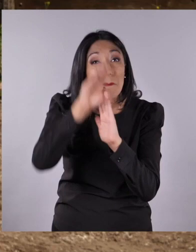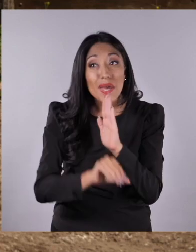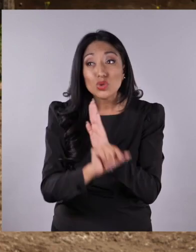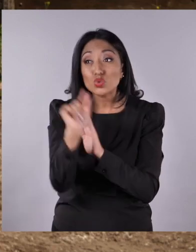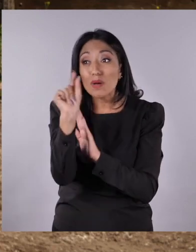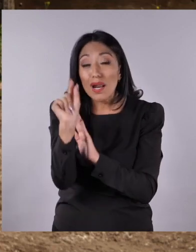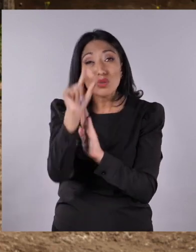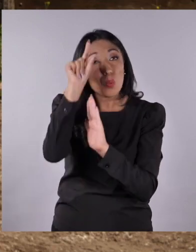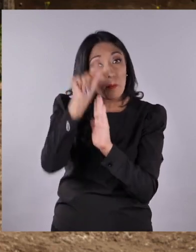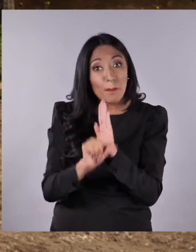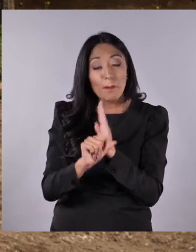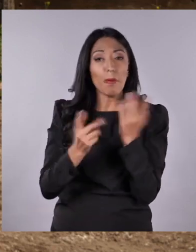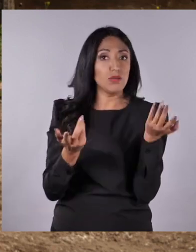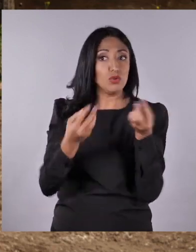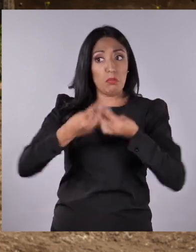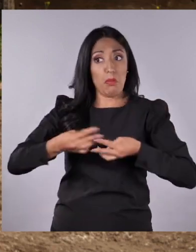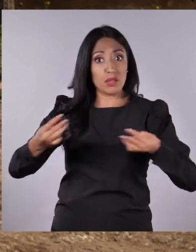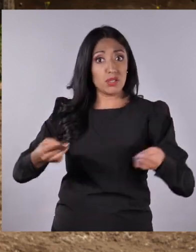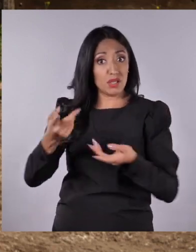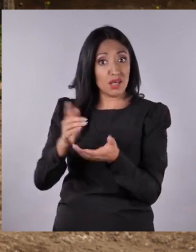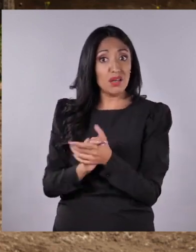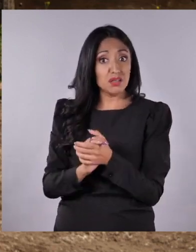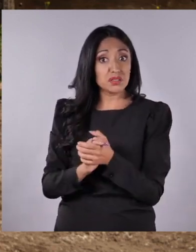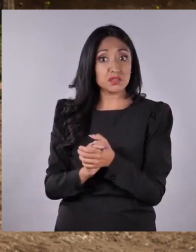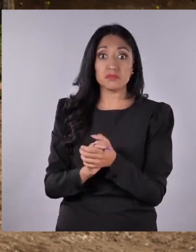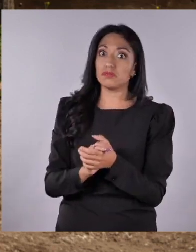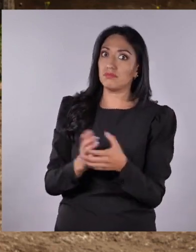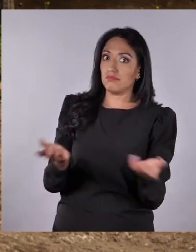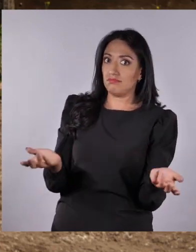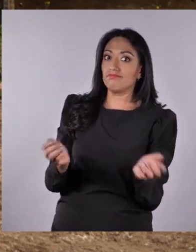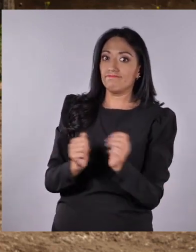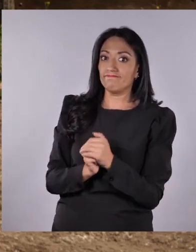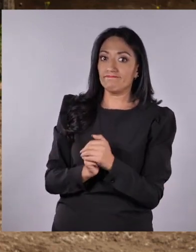más económico que una de materiales convencionales.